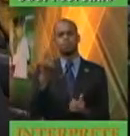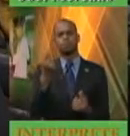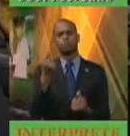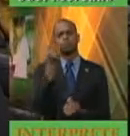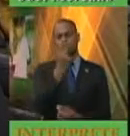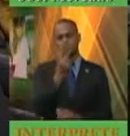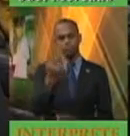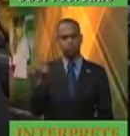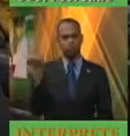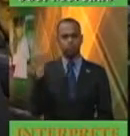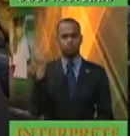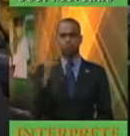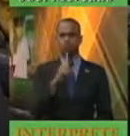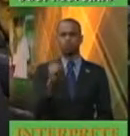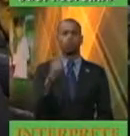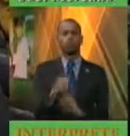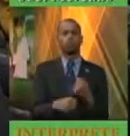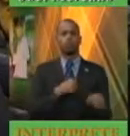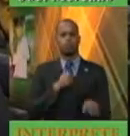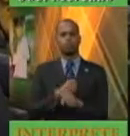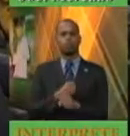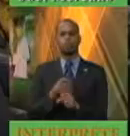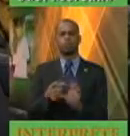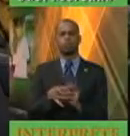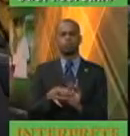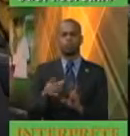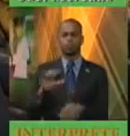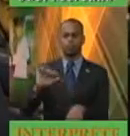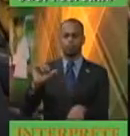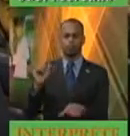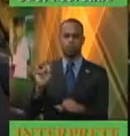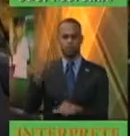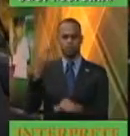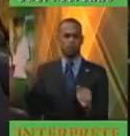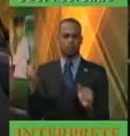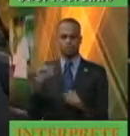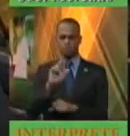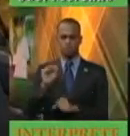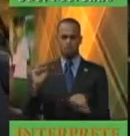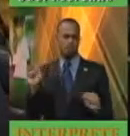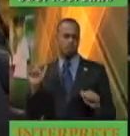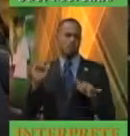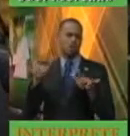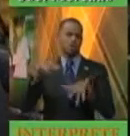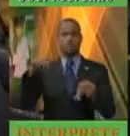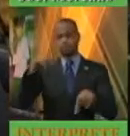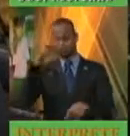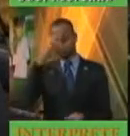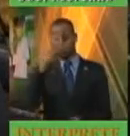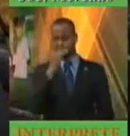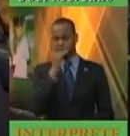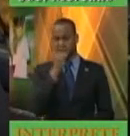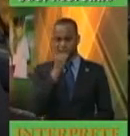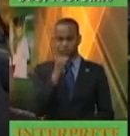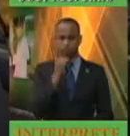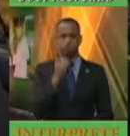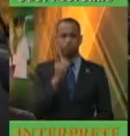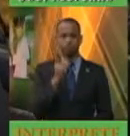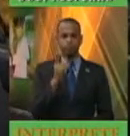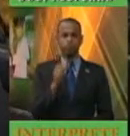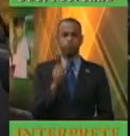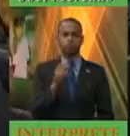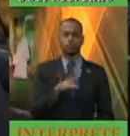recordando los 100 años de la invasión, la primera invasión de los Estados Unidos a la República Dominicana.